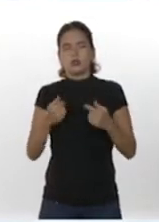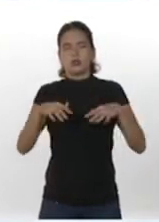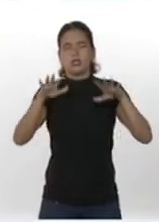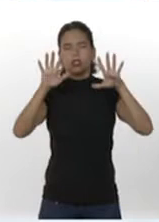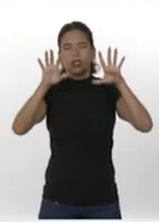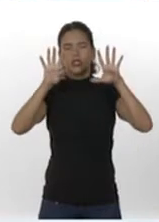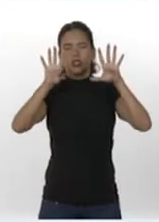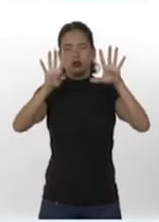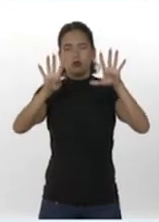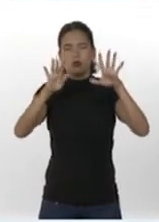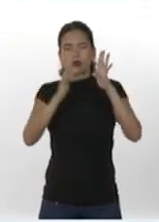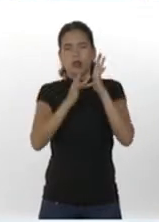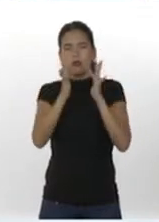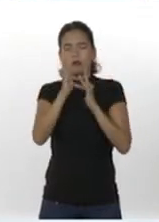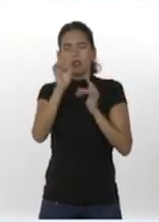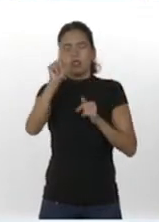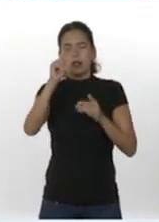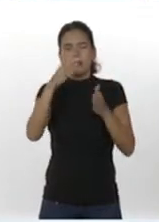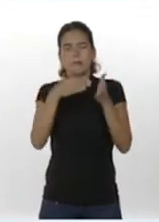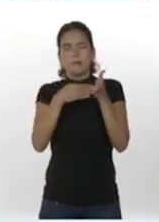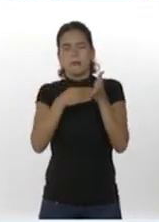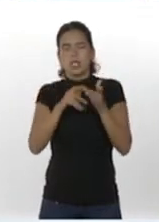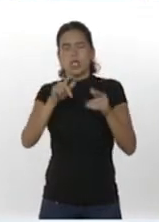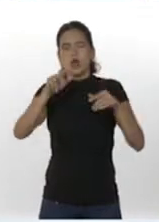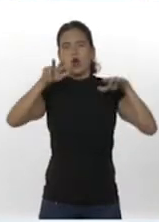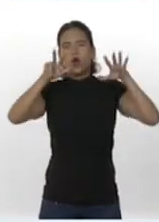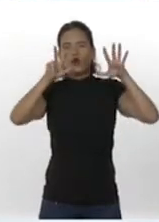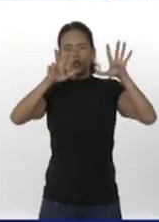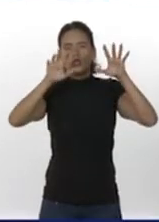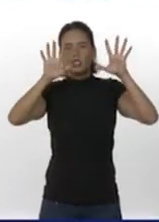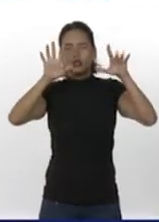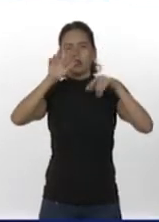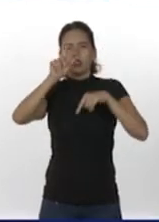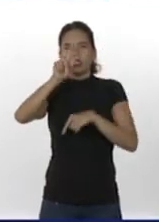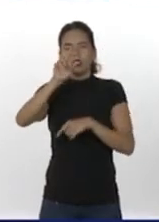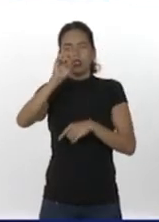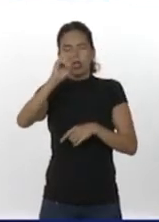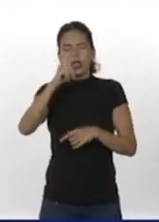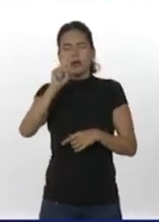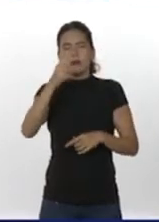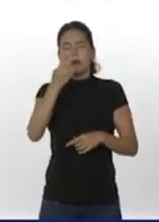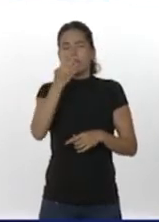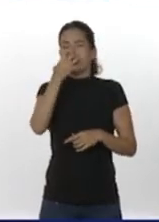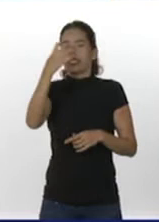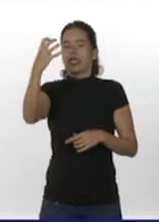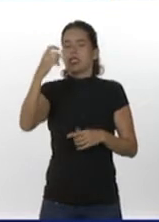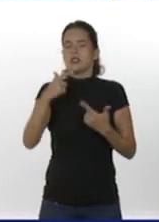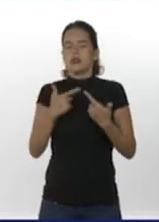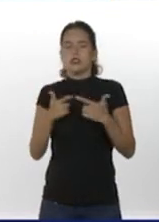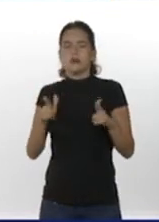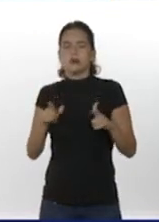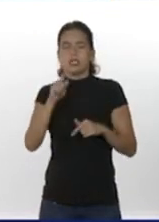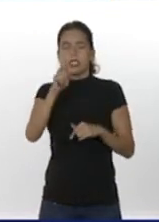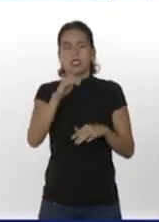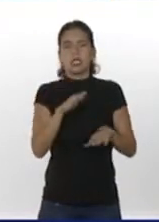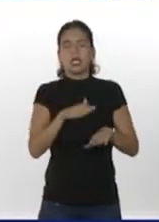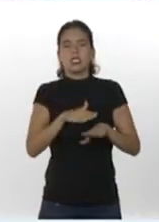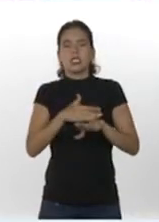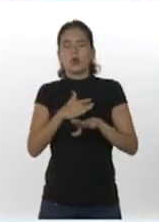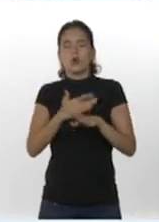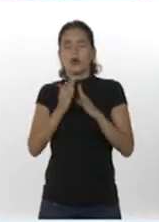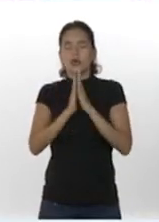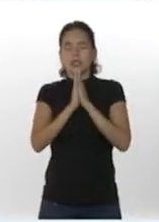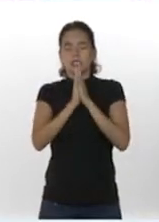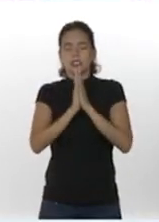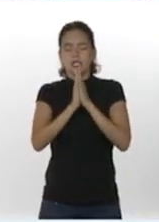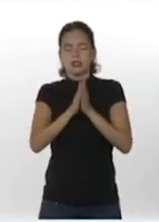de abril de 1810, el primer grito de independencia, cuando sucede ese Jueves Santo en la